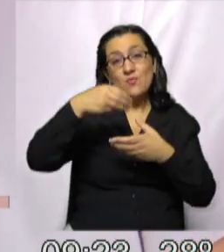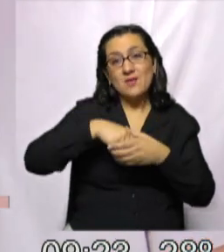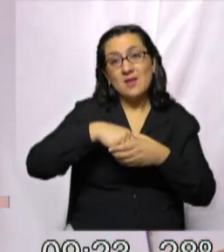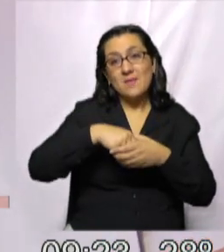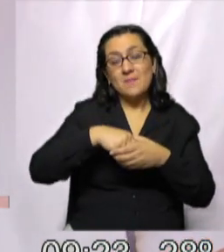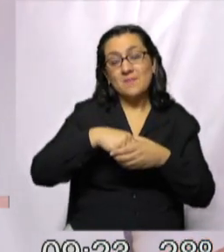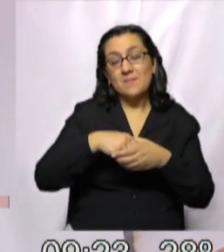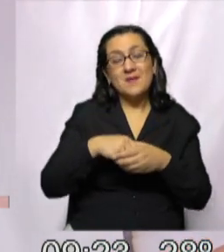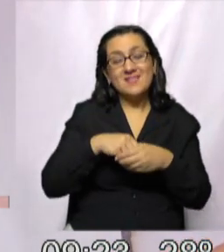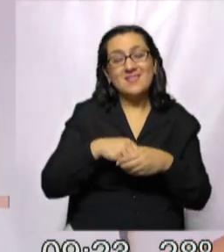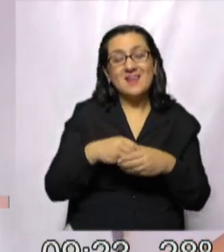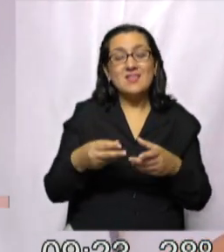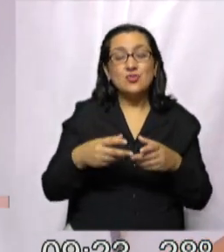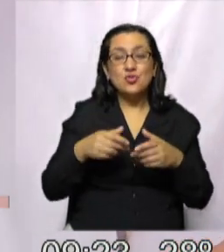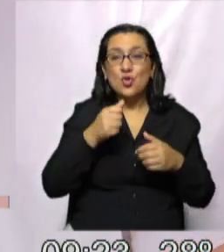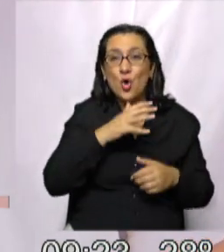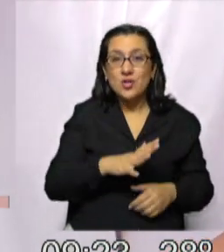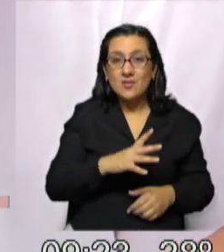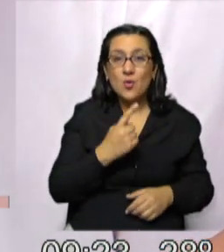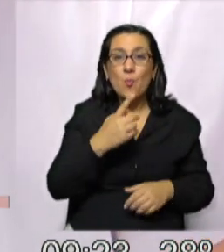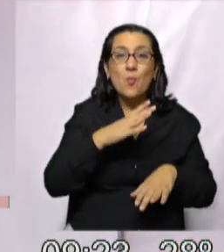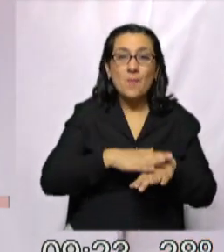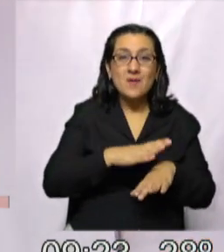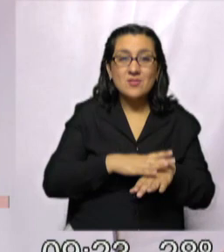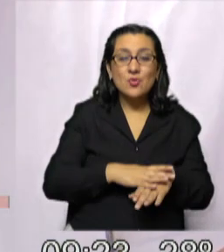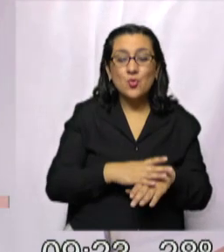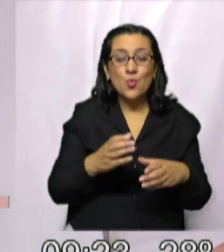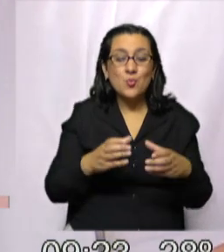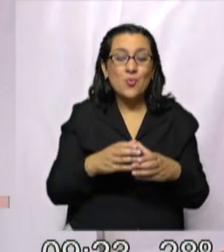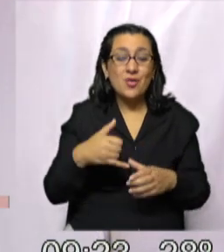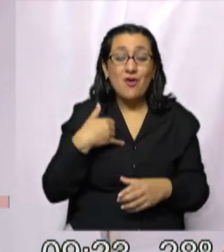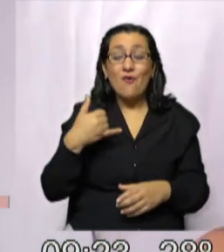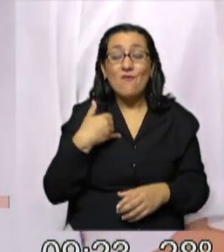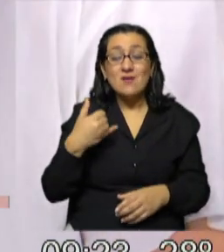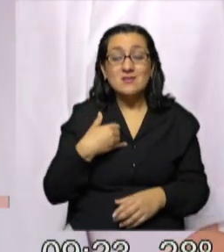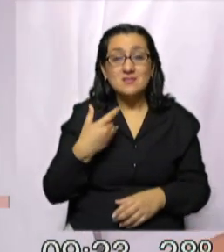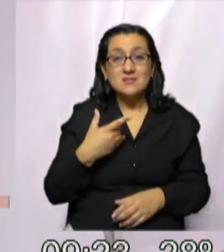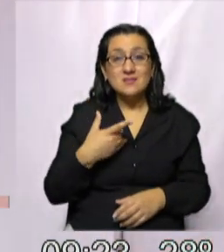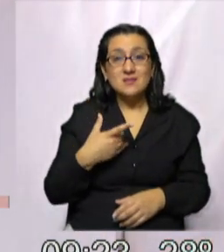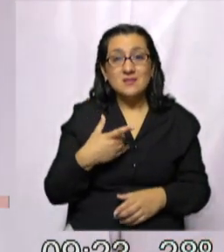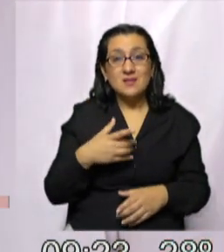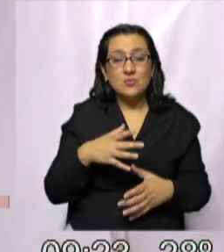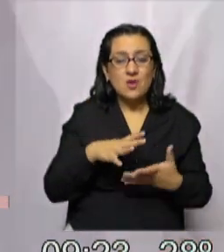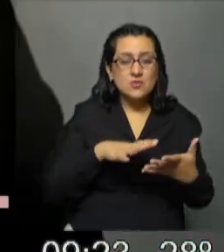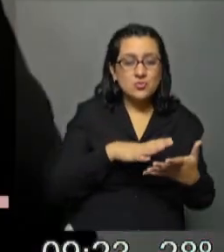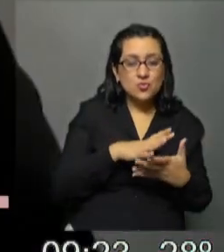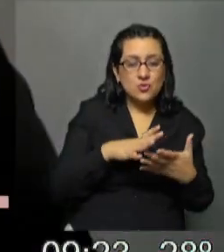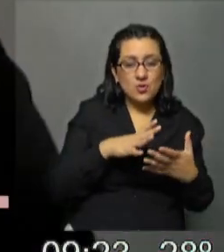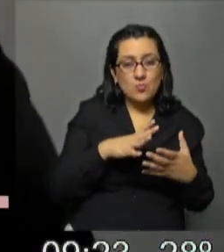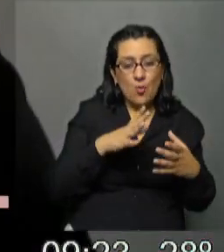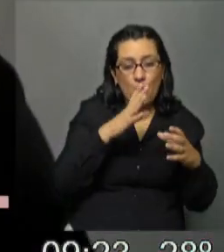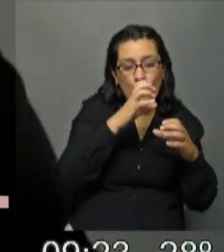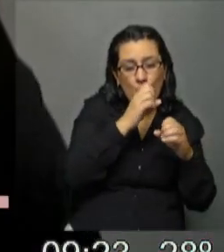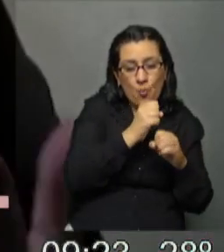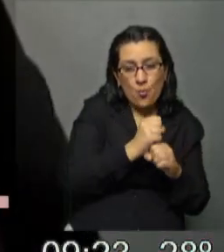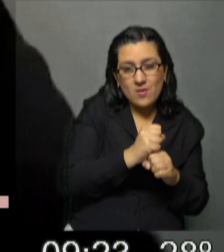fuera parte de la historia de un momento y de unos gurises que salen de una zona oscura y que quieren hacer música y